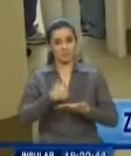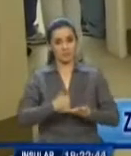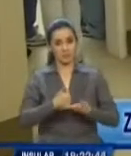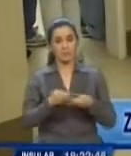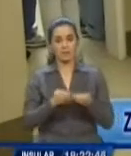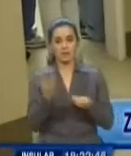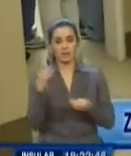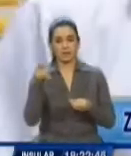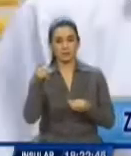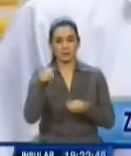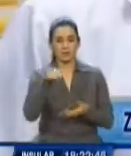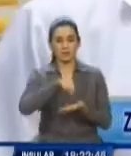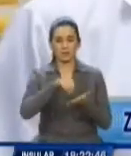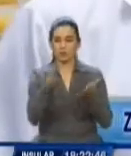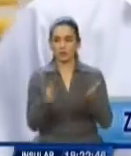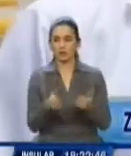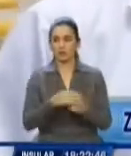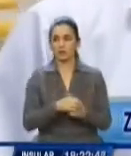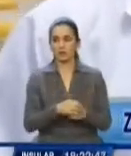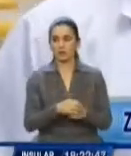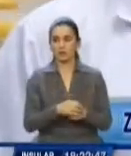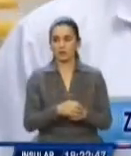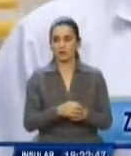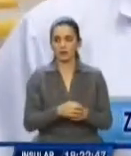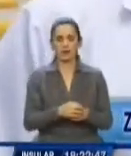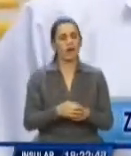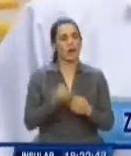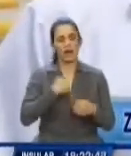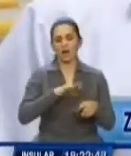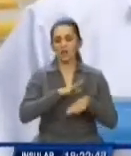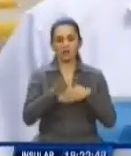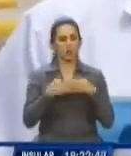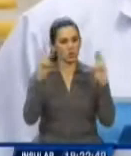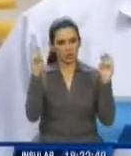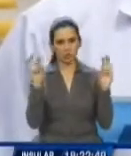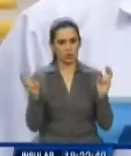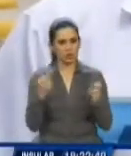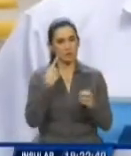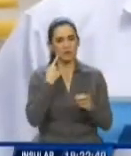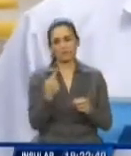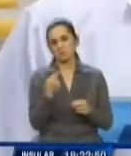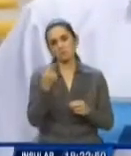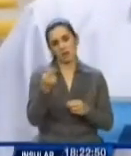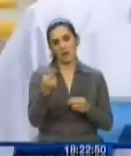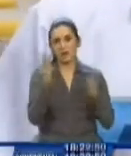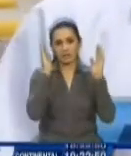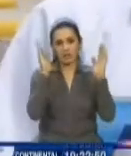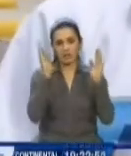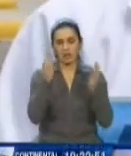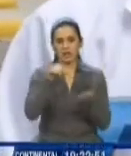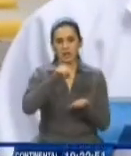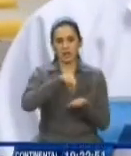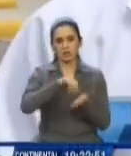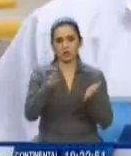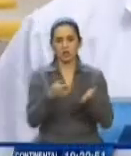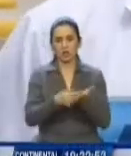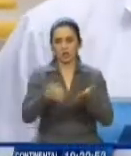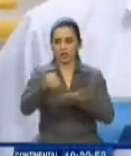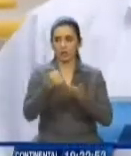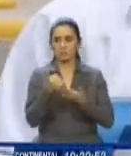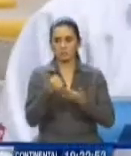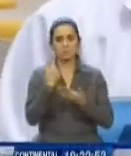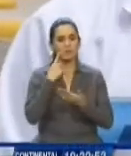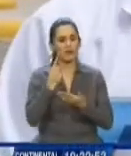más de 16.000 ciudadanos. Bueno, dentro de esta medicina general, fisioterapia, psicorrehabilitación, laboratorio clínico, que nos ha ayudado a nosotros